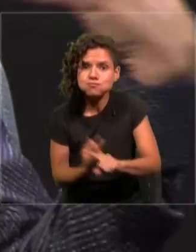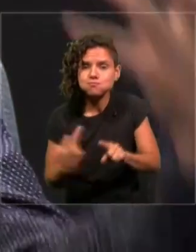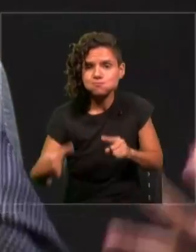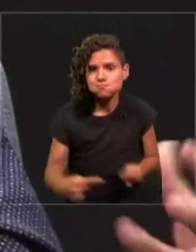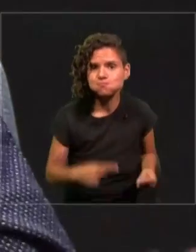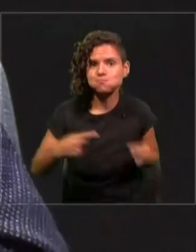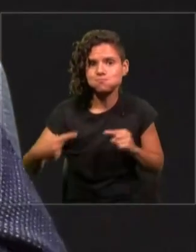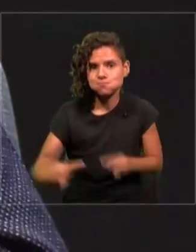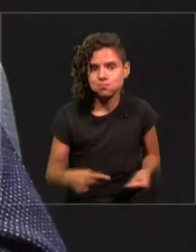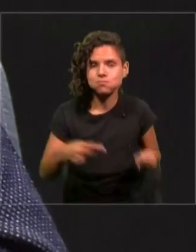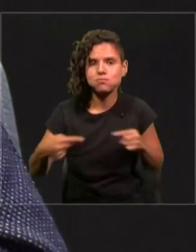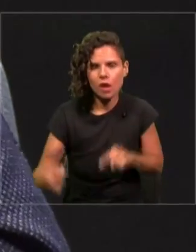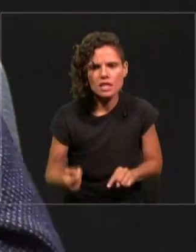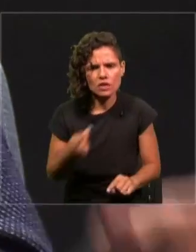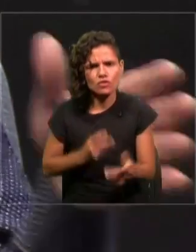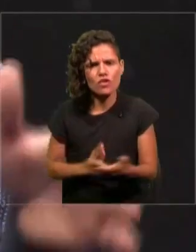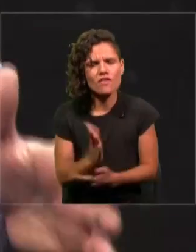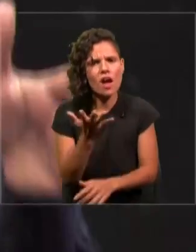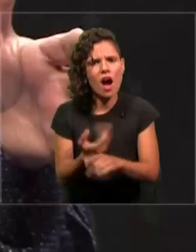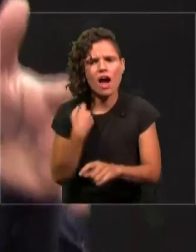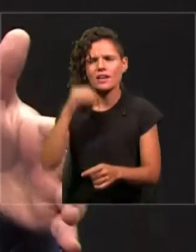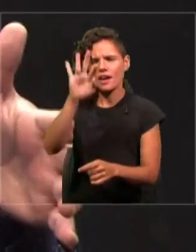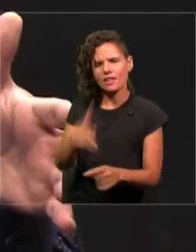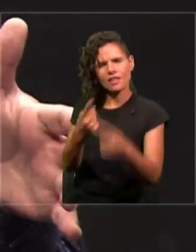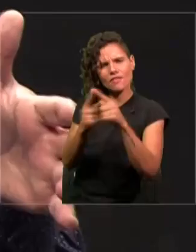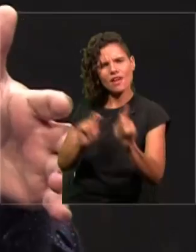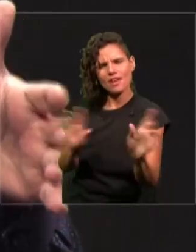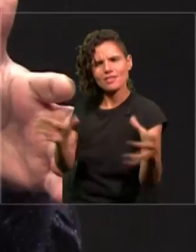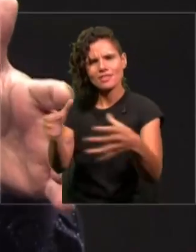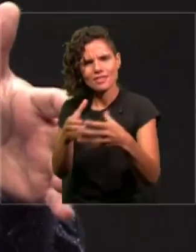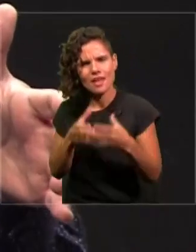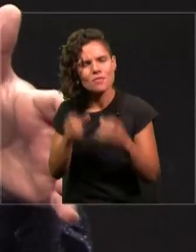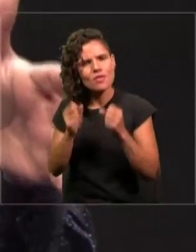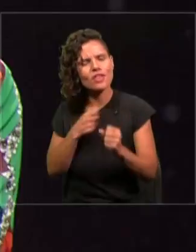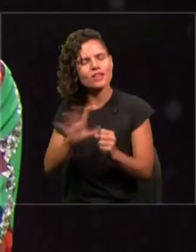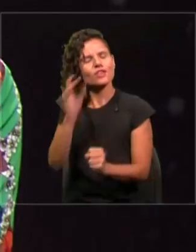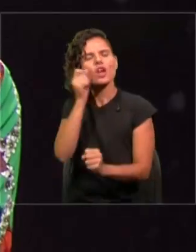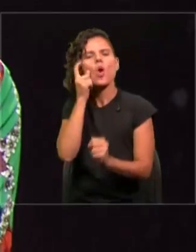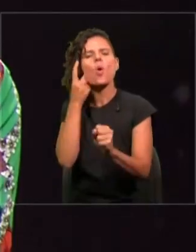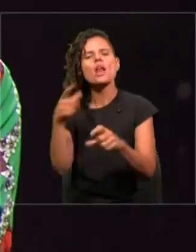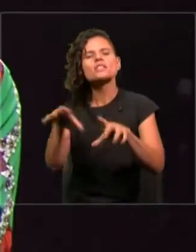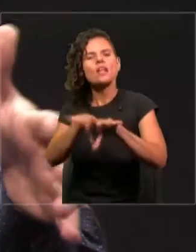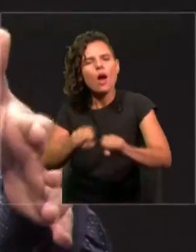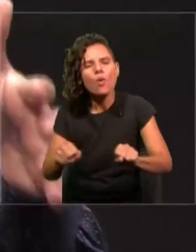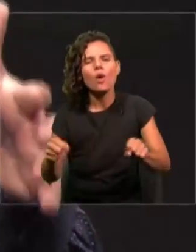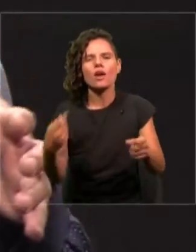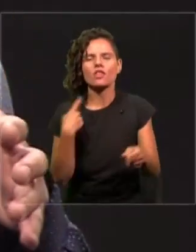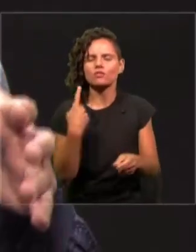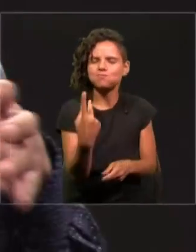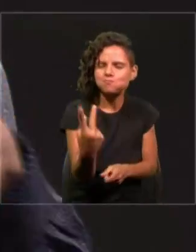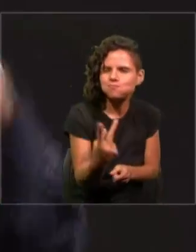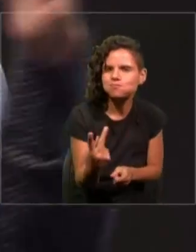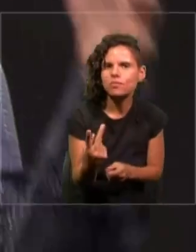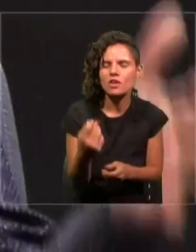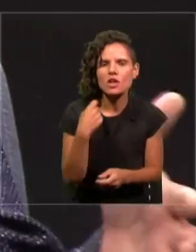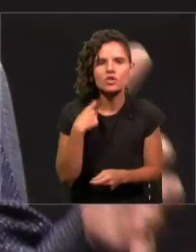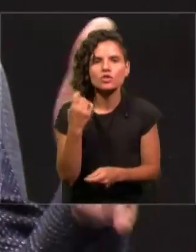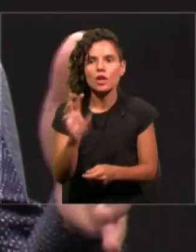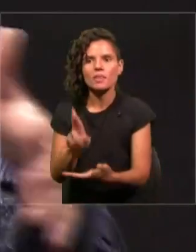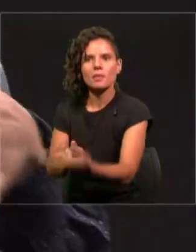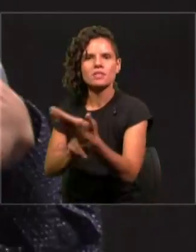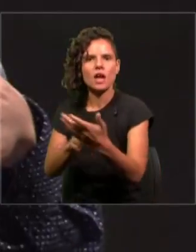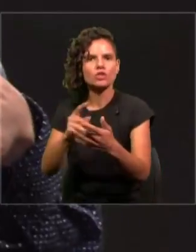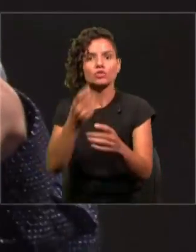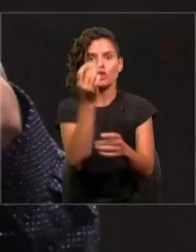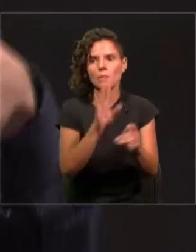una continuidad de la pluralidad para llegar a un consenso final en que ese consenso representa no necesariamente a la